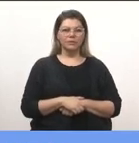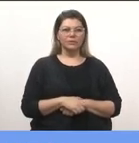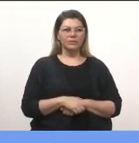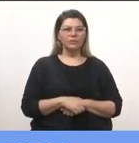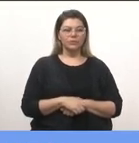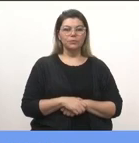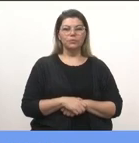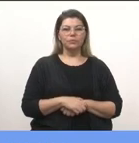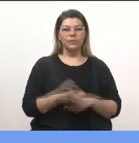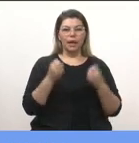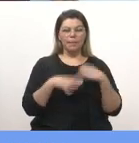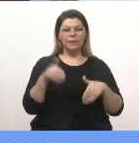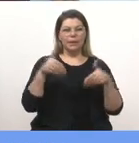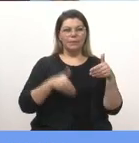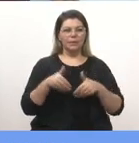Se lanza la votación.